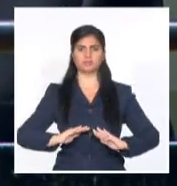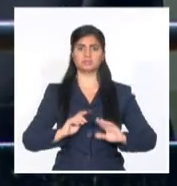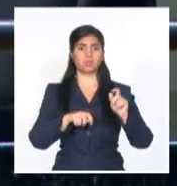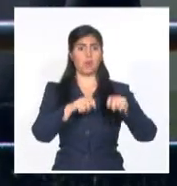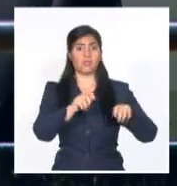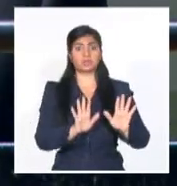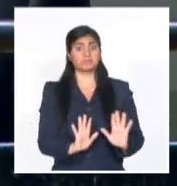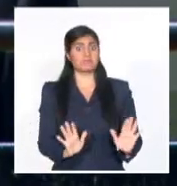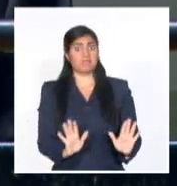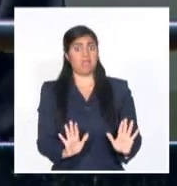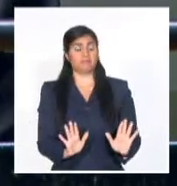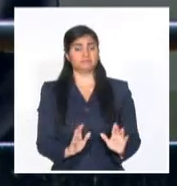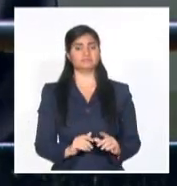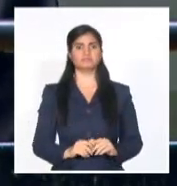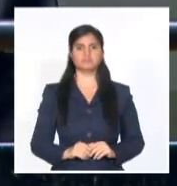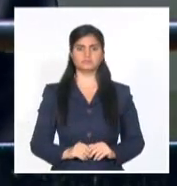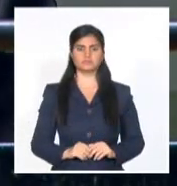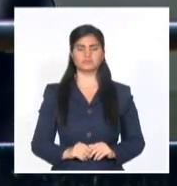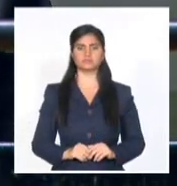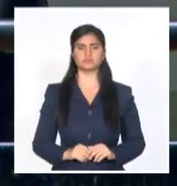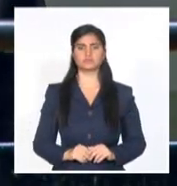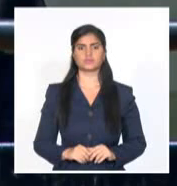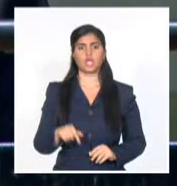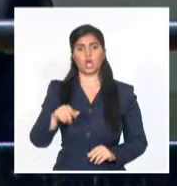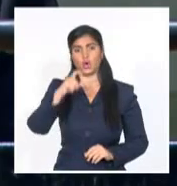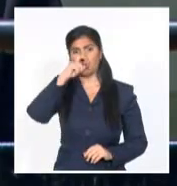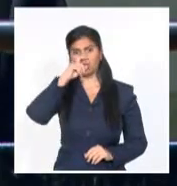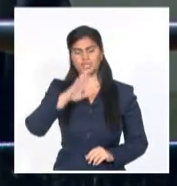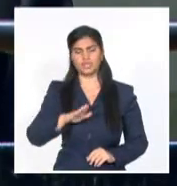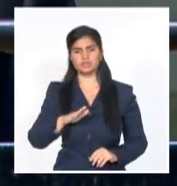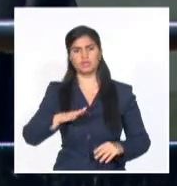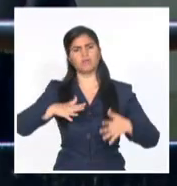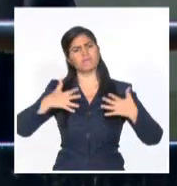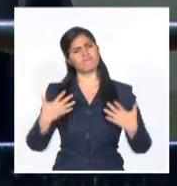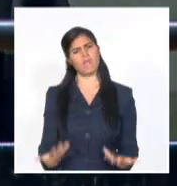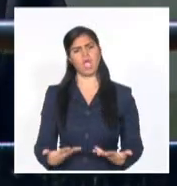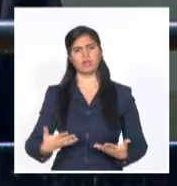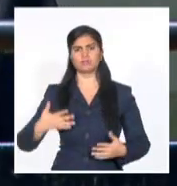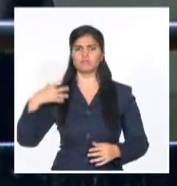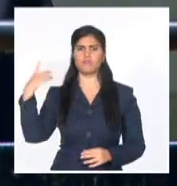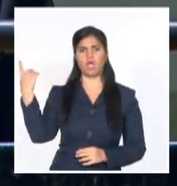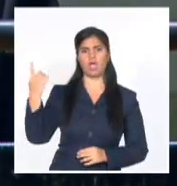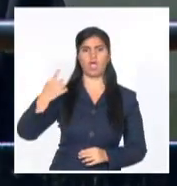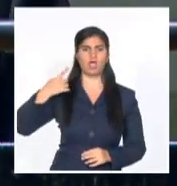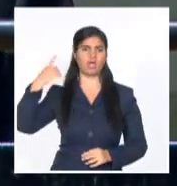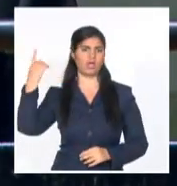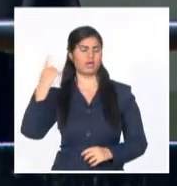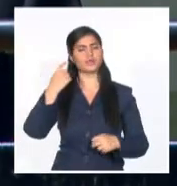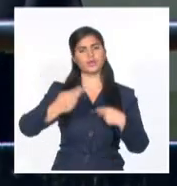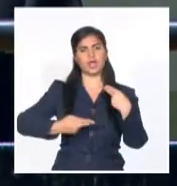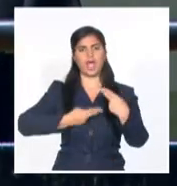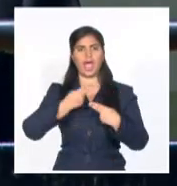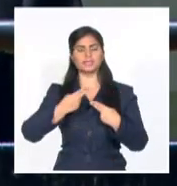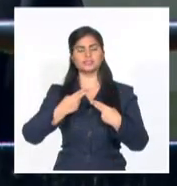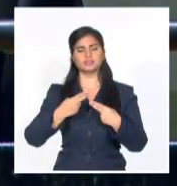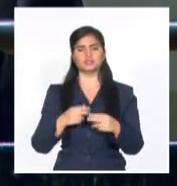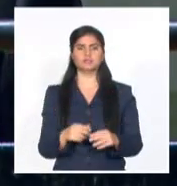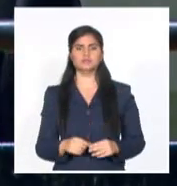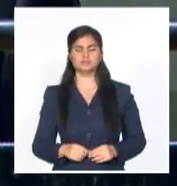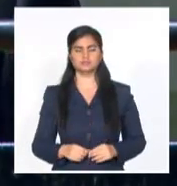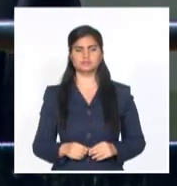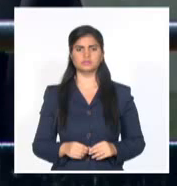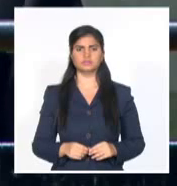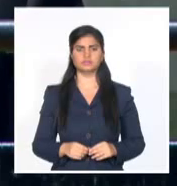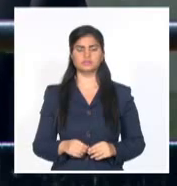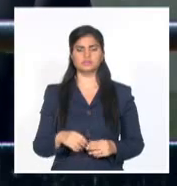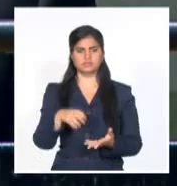pequeña paciente se encuentra en recaída y se le aplica un esquema de quimioterapia de